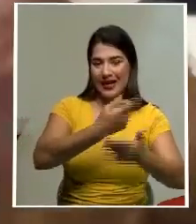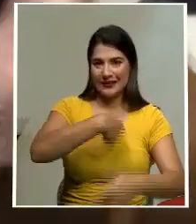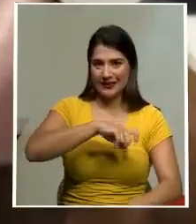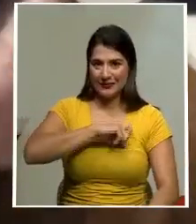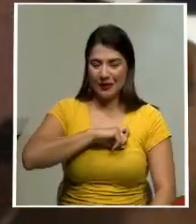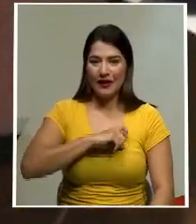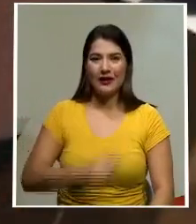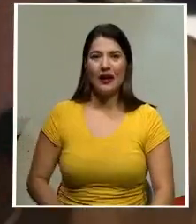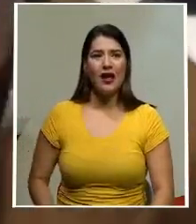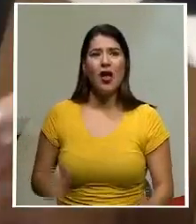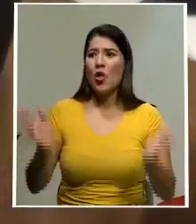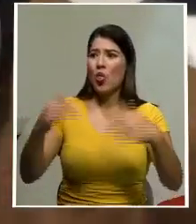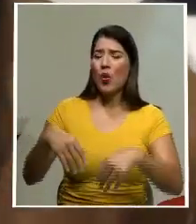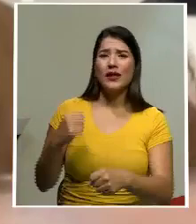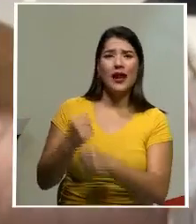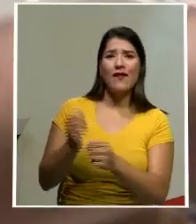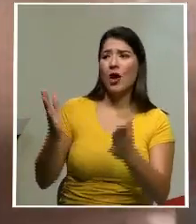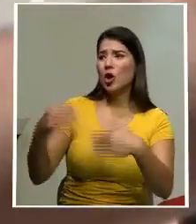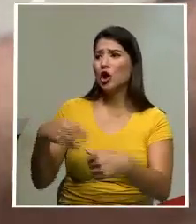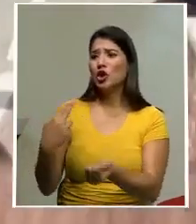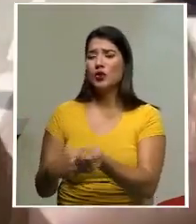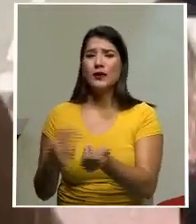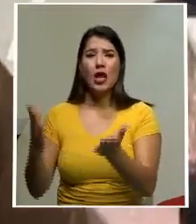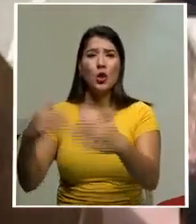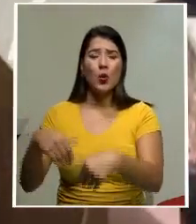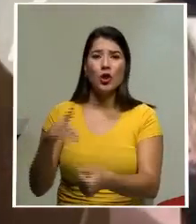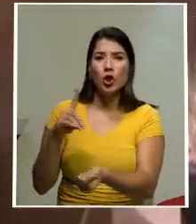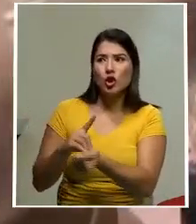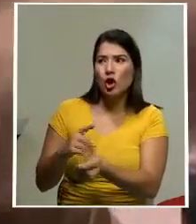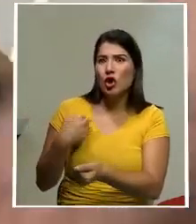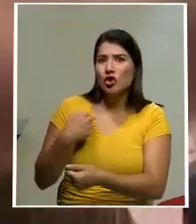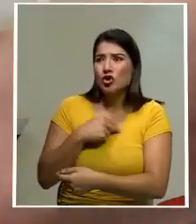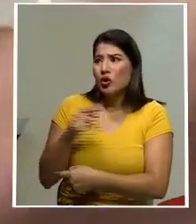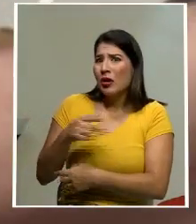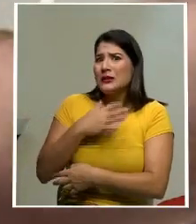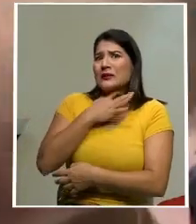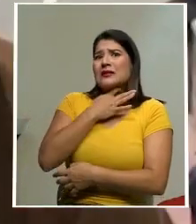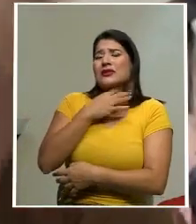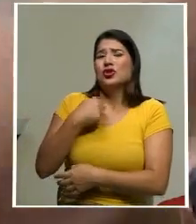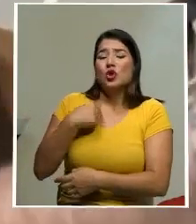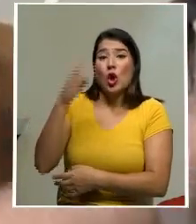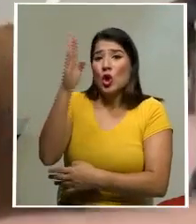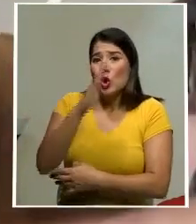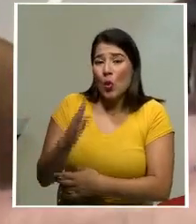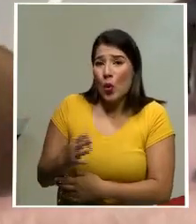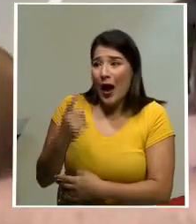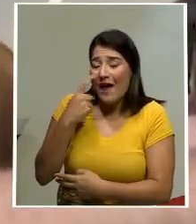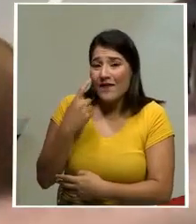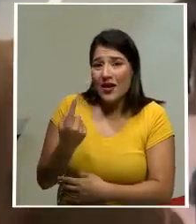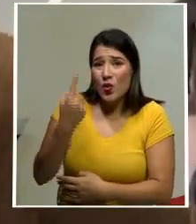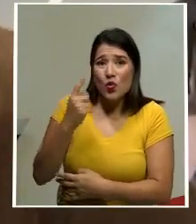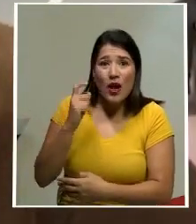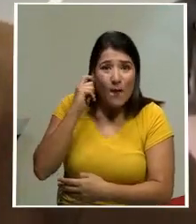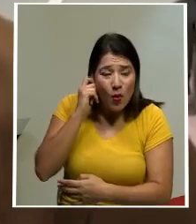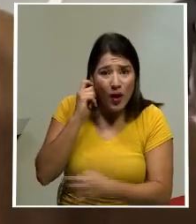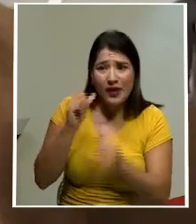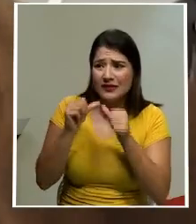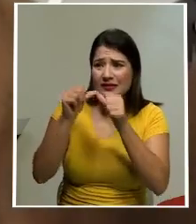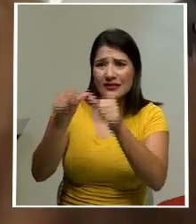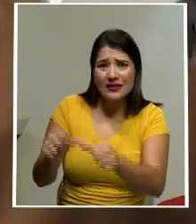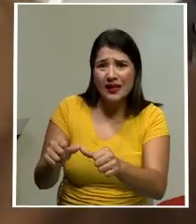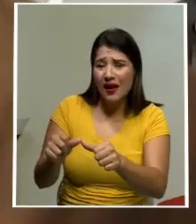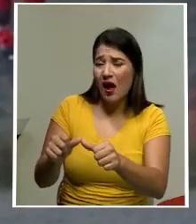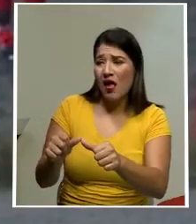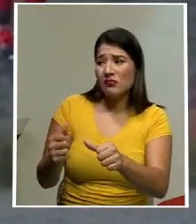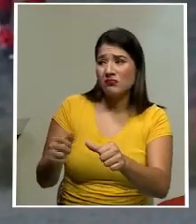hay médicos, no hay hospitales, no hay nada. Estamos asfixiados ahí, nunca había visto a una mujer que nadara y dejara a sus hijos atrás, todo para mejorar